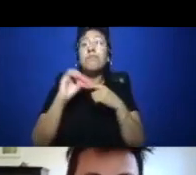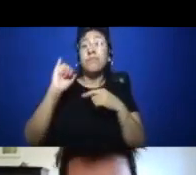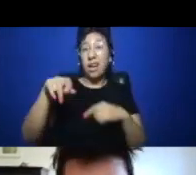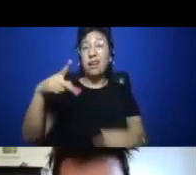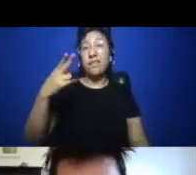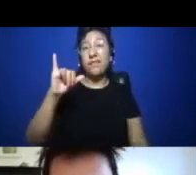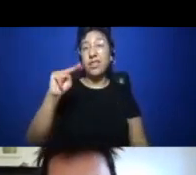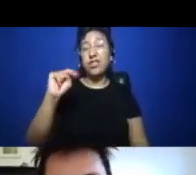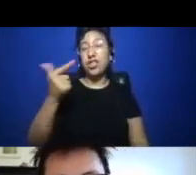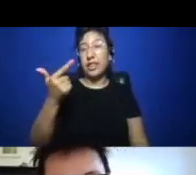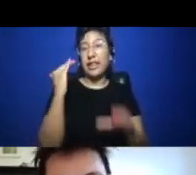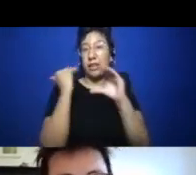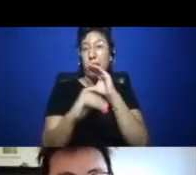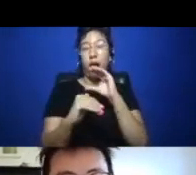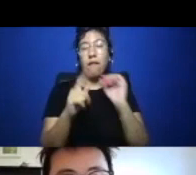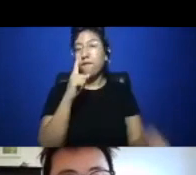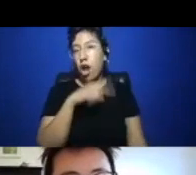cuenta de contraseña.